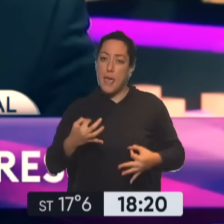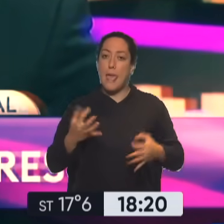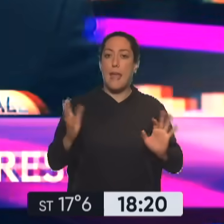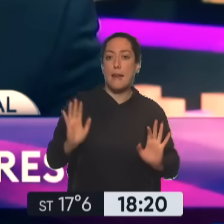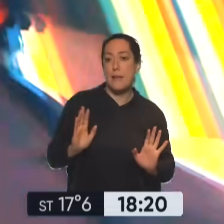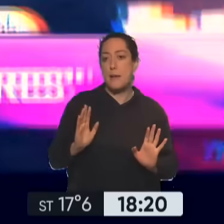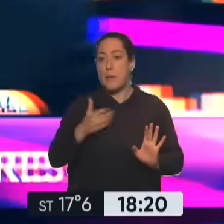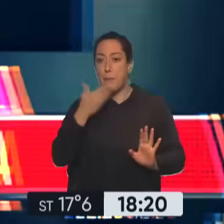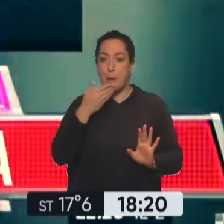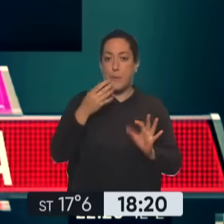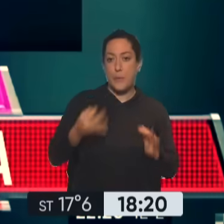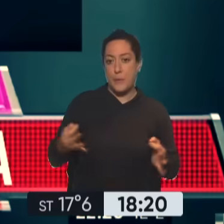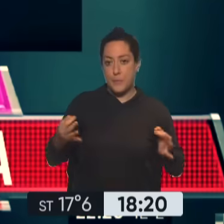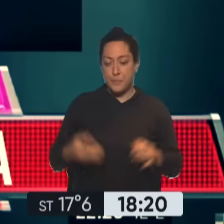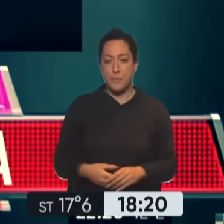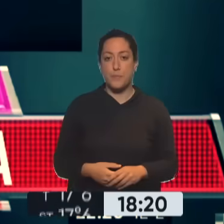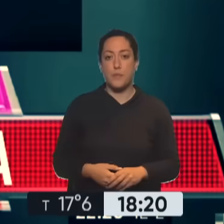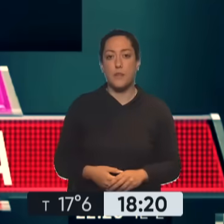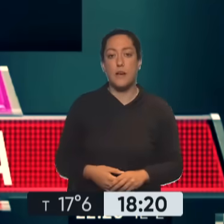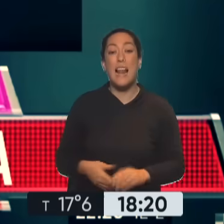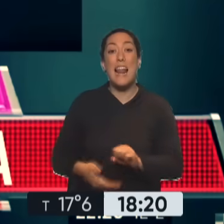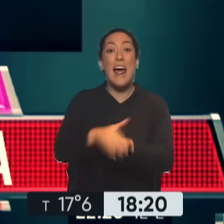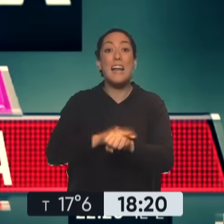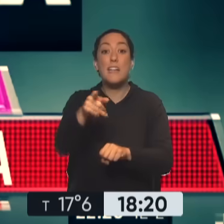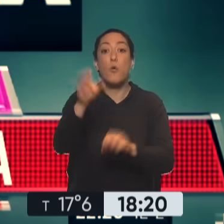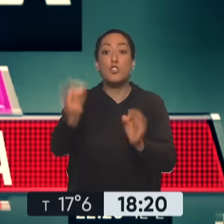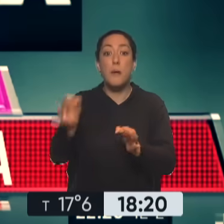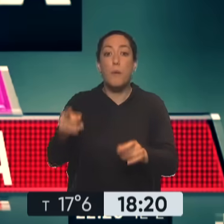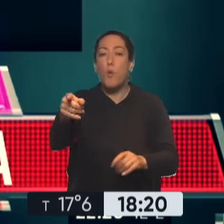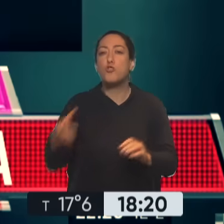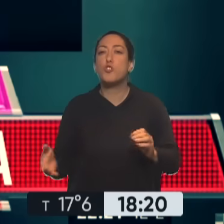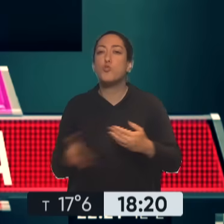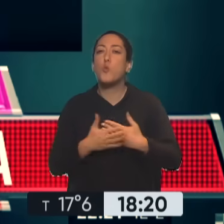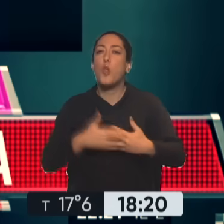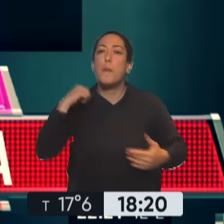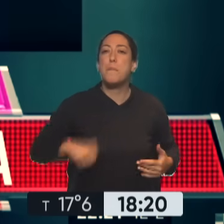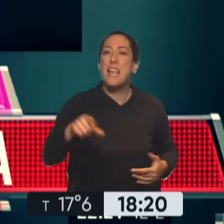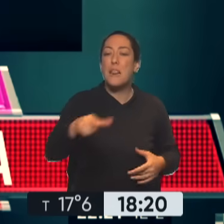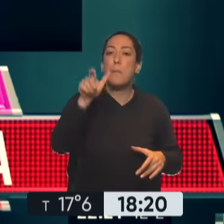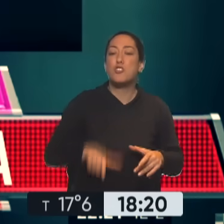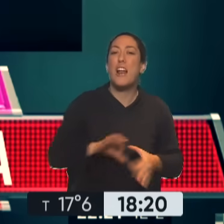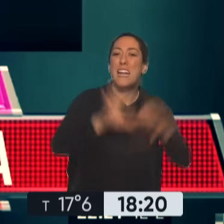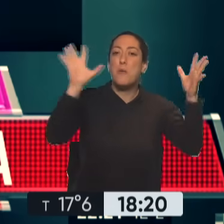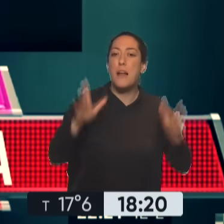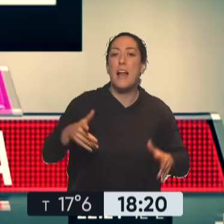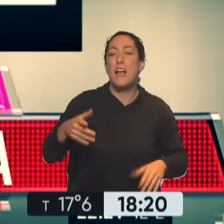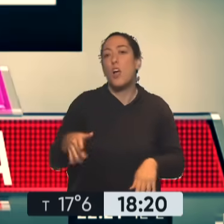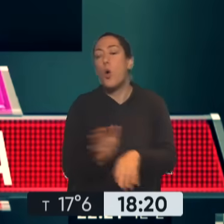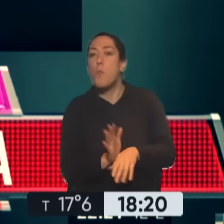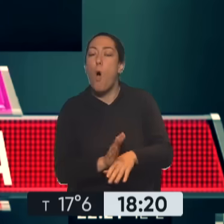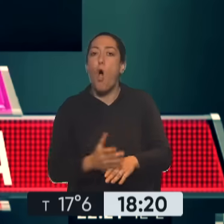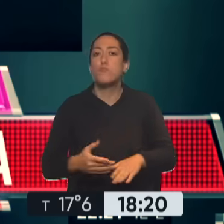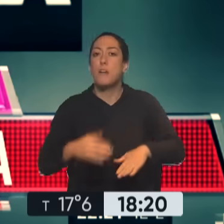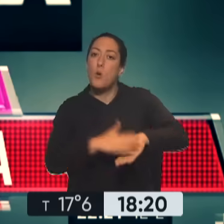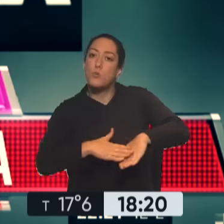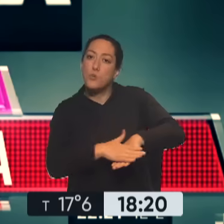escala sideral. ¿Sabés qué, Larreta? Como el zurdo de mierda que sos, a un liberal no le podés ni lustrar los zapatos, sorete.